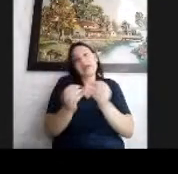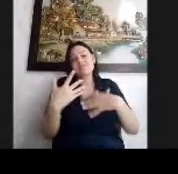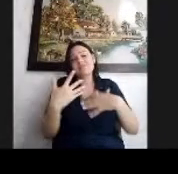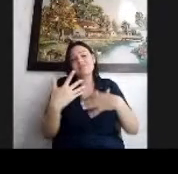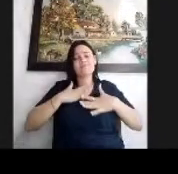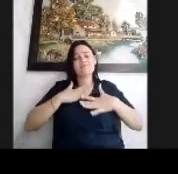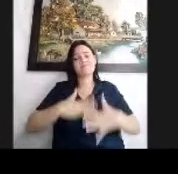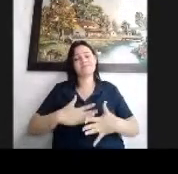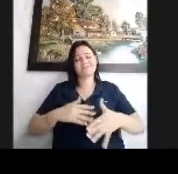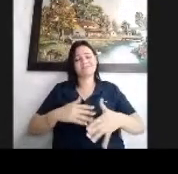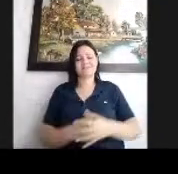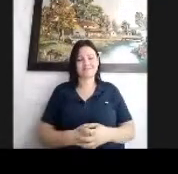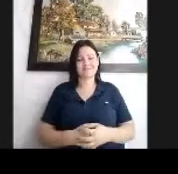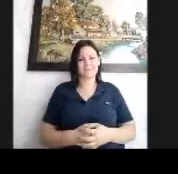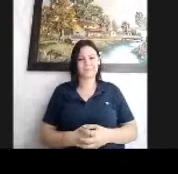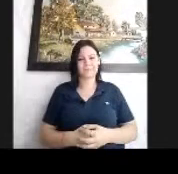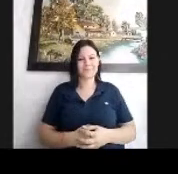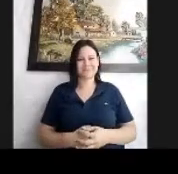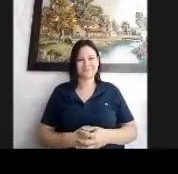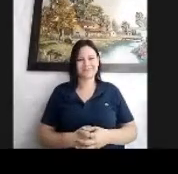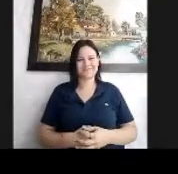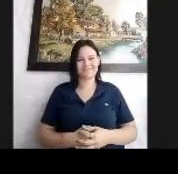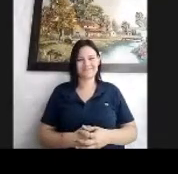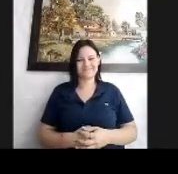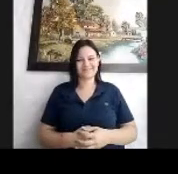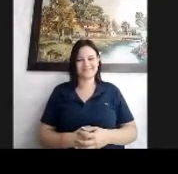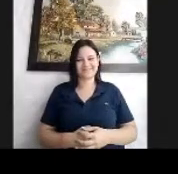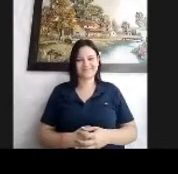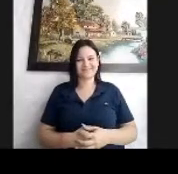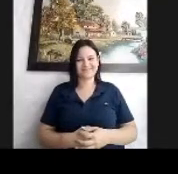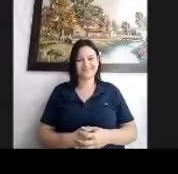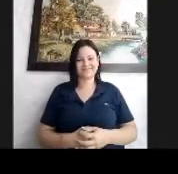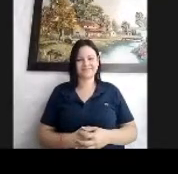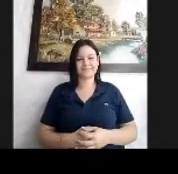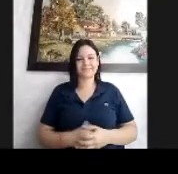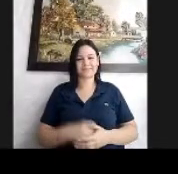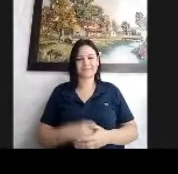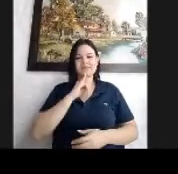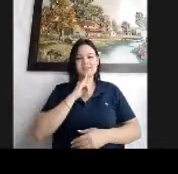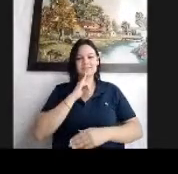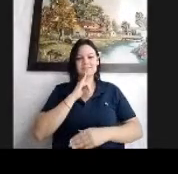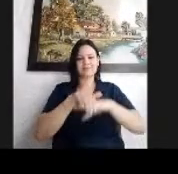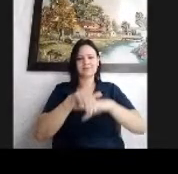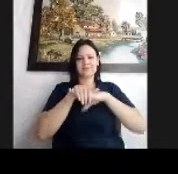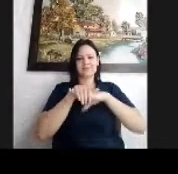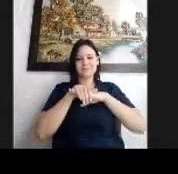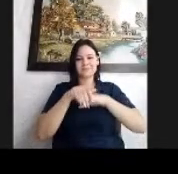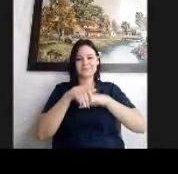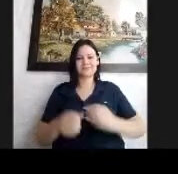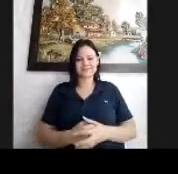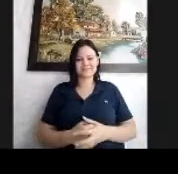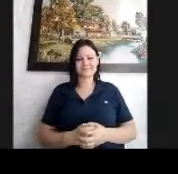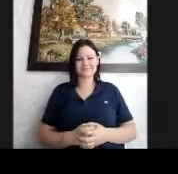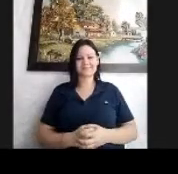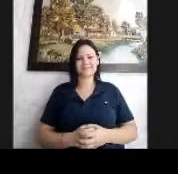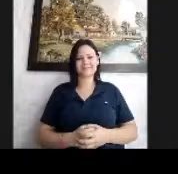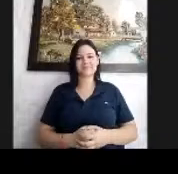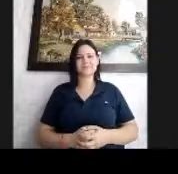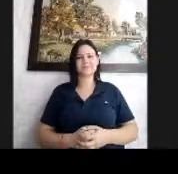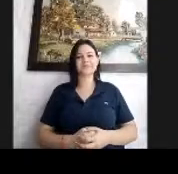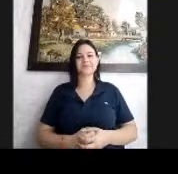That is true, my friend. That's very beautiful. The arts are a language of peace. Hey,